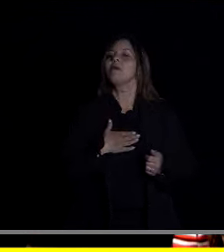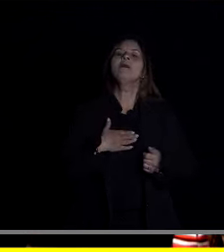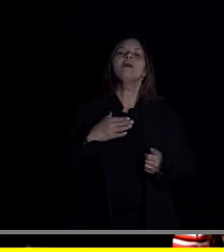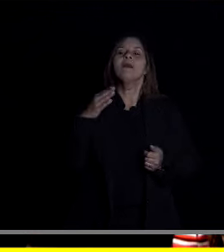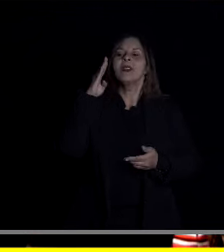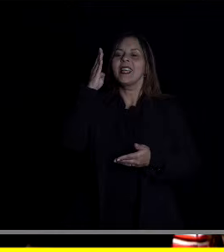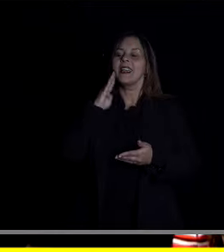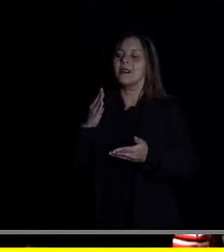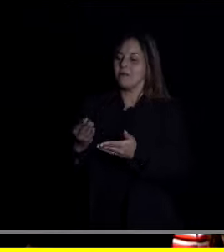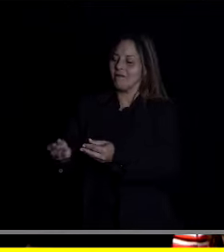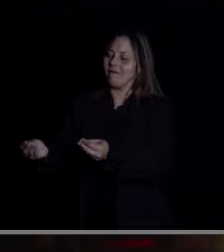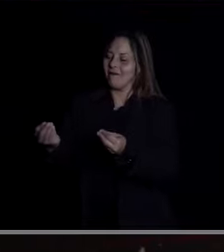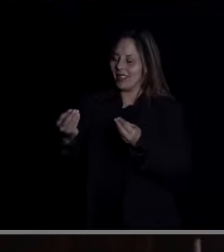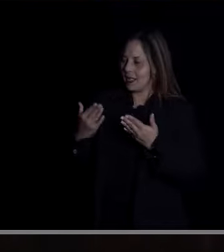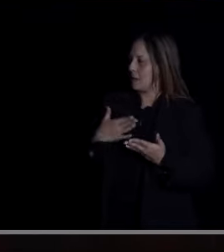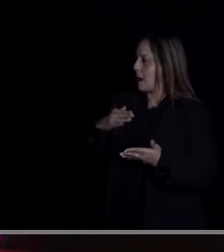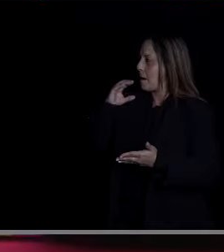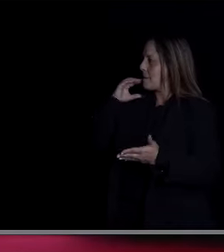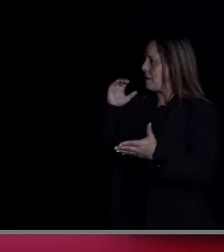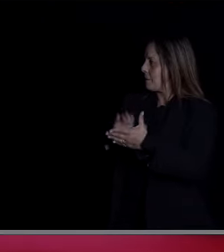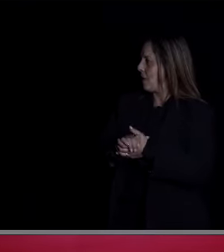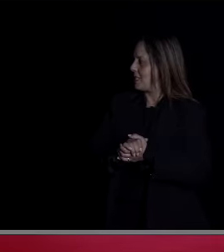hijos. Tráiganmela para acá un segundo.